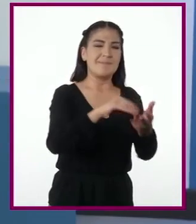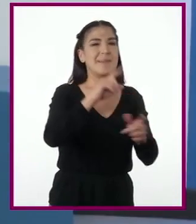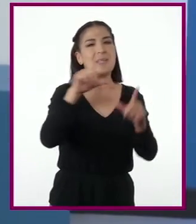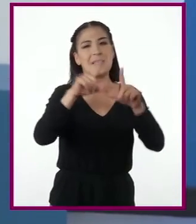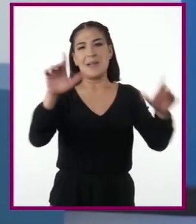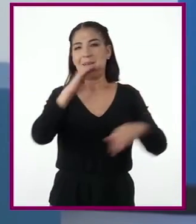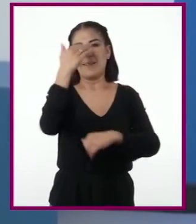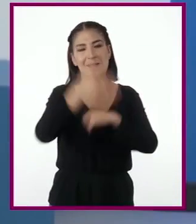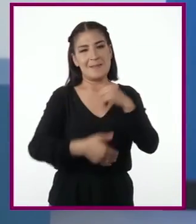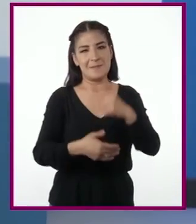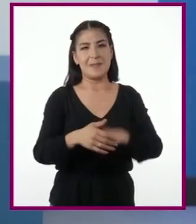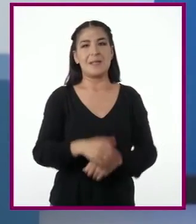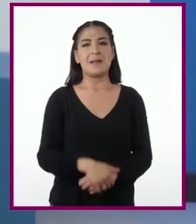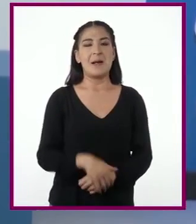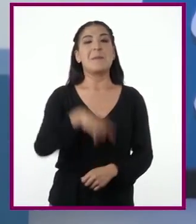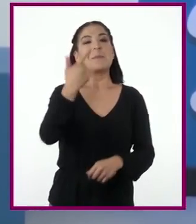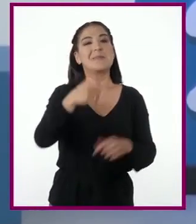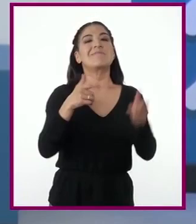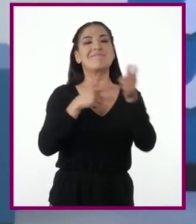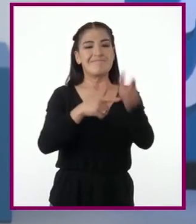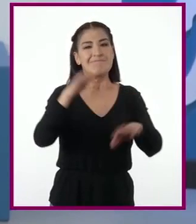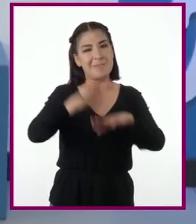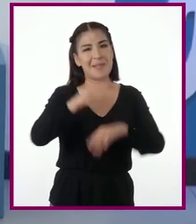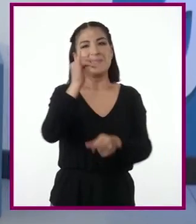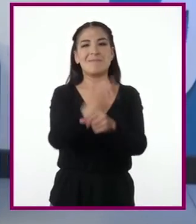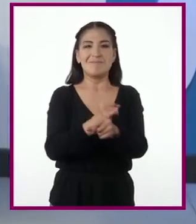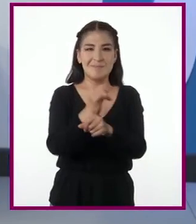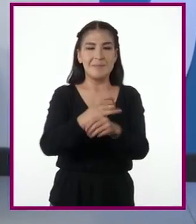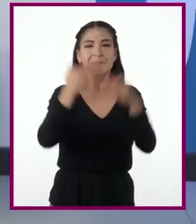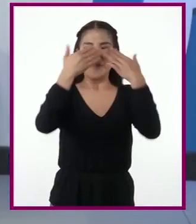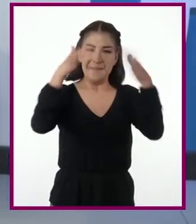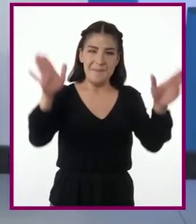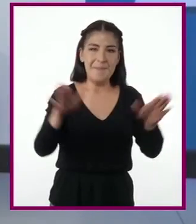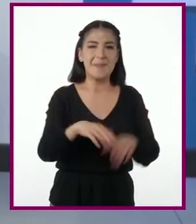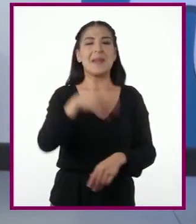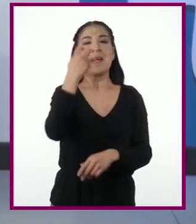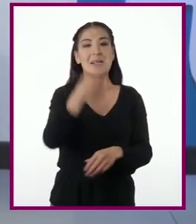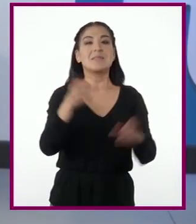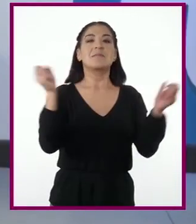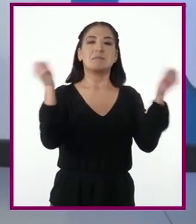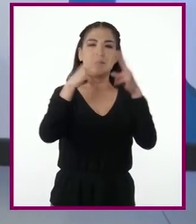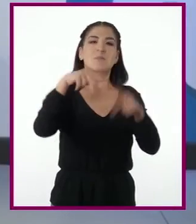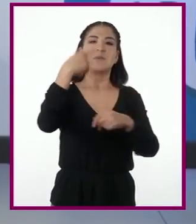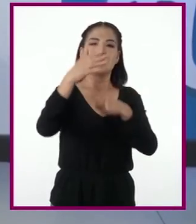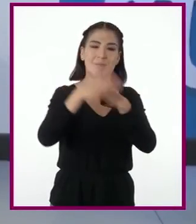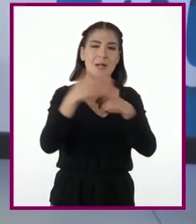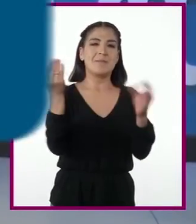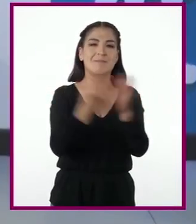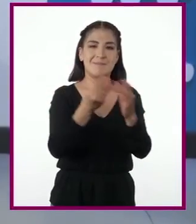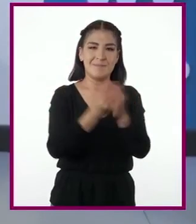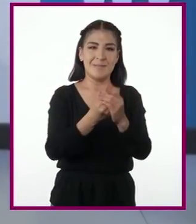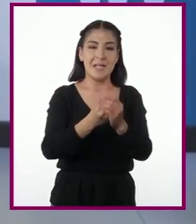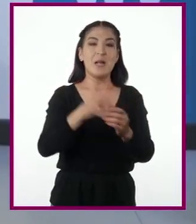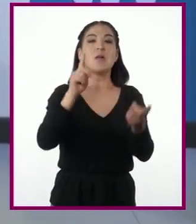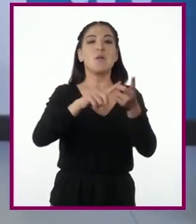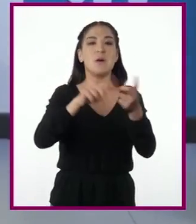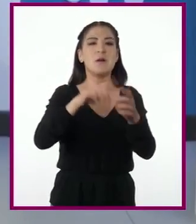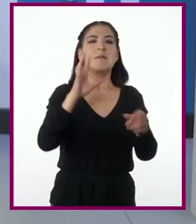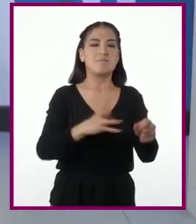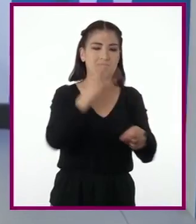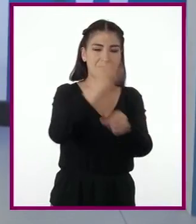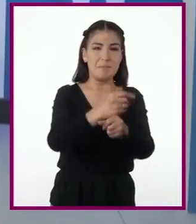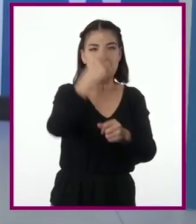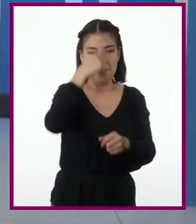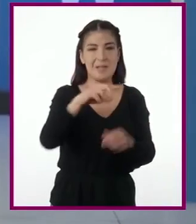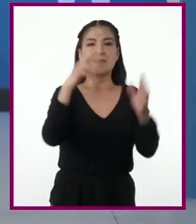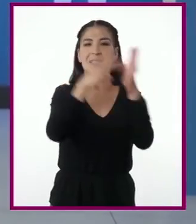Listo, terminamos, pero aún nos queda mucho por explorar y descubrir, así que nos vemos la próxima clase en donde aplicaremos la regla